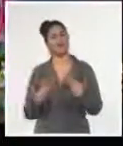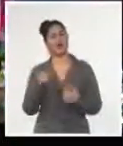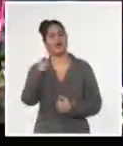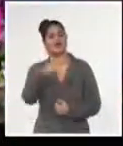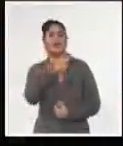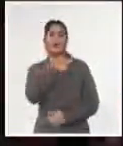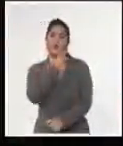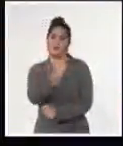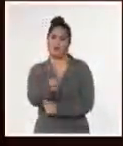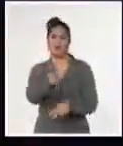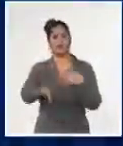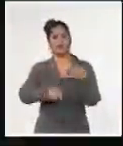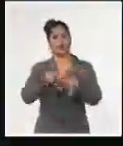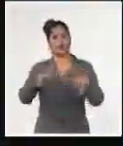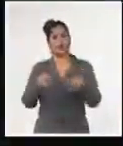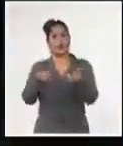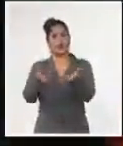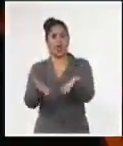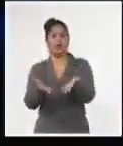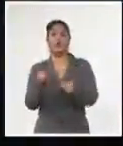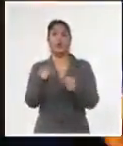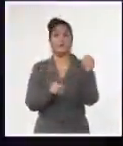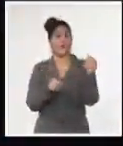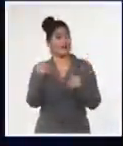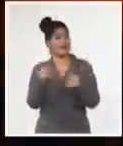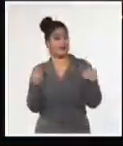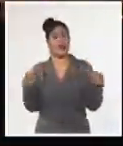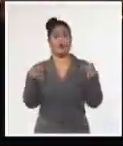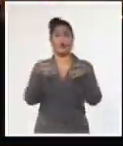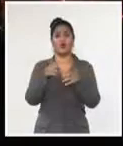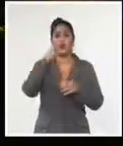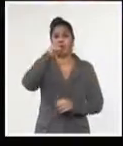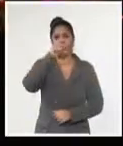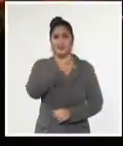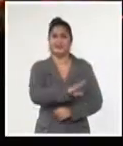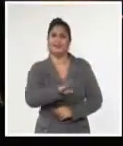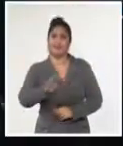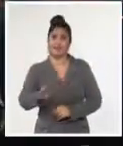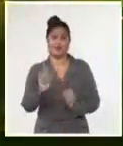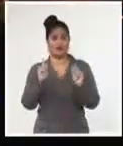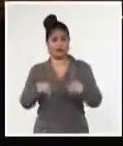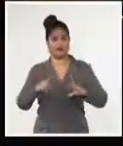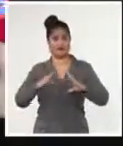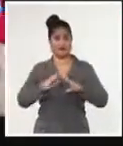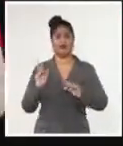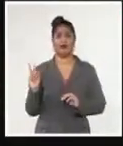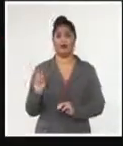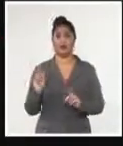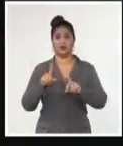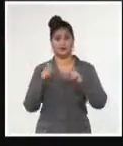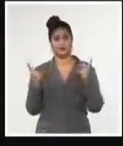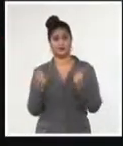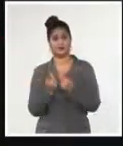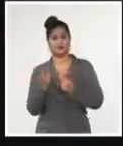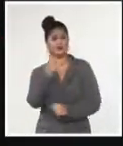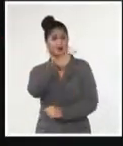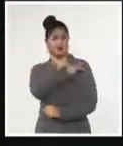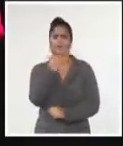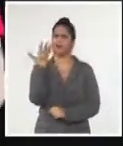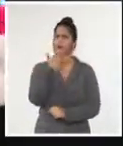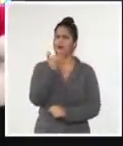de los integrantes de la Colmenita Bolivariana de Fuerte Tiuna, todos bajo la dirección del instructor de arte de la Brigada José